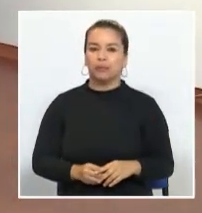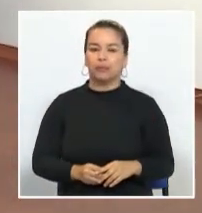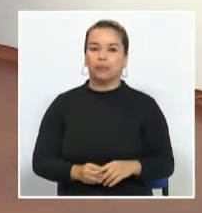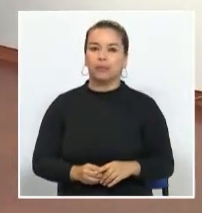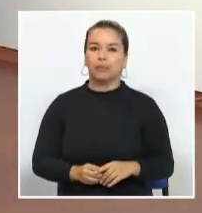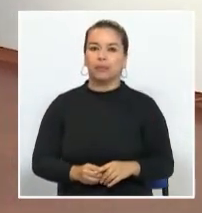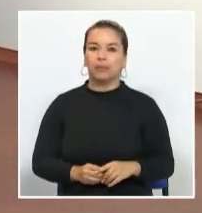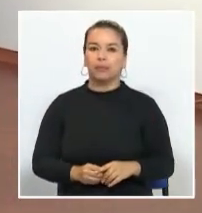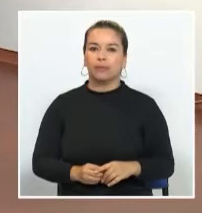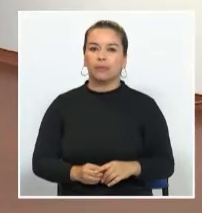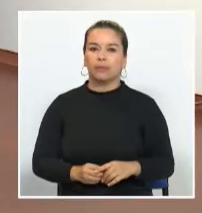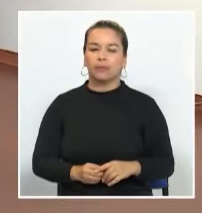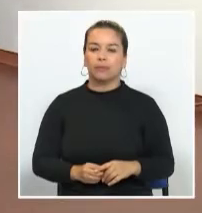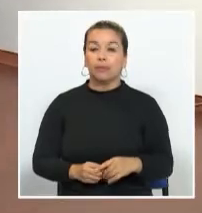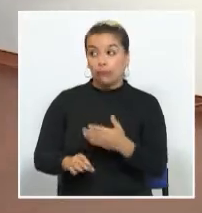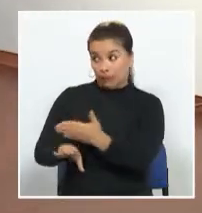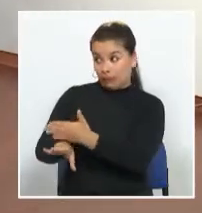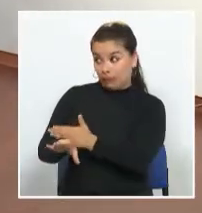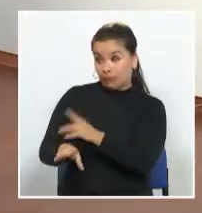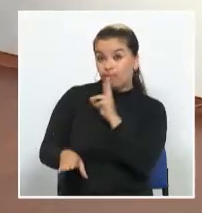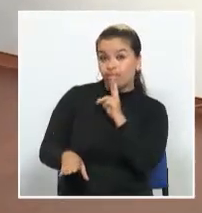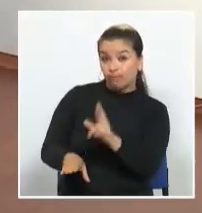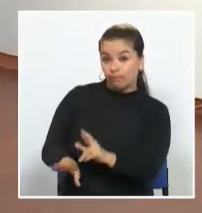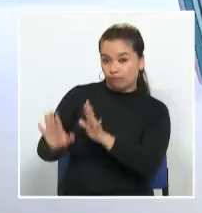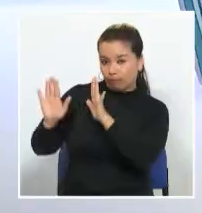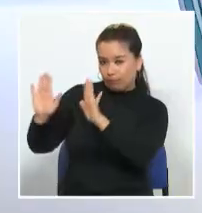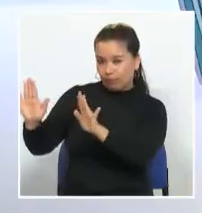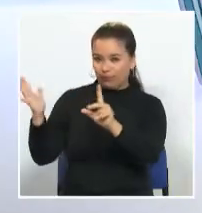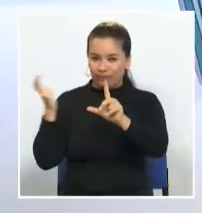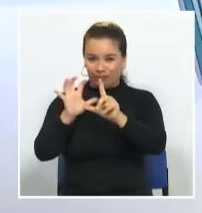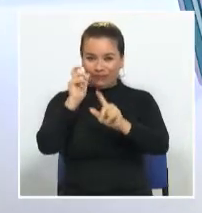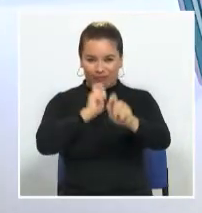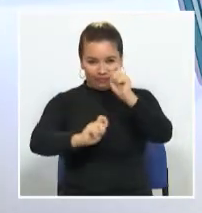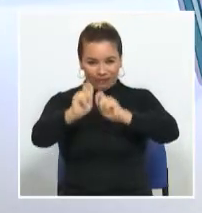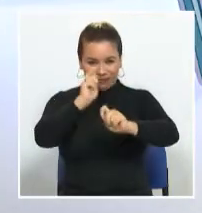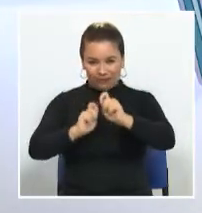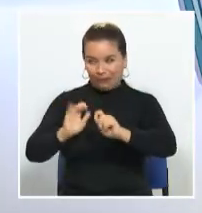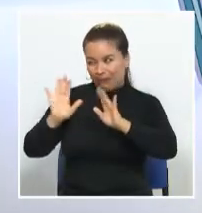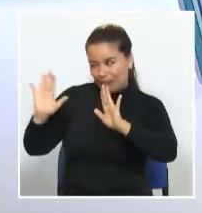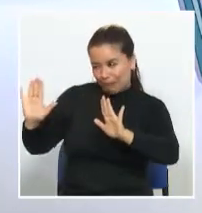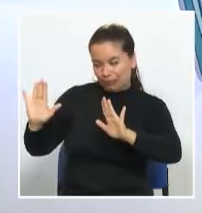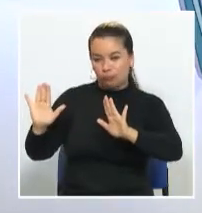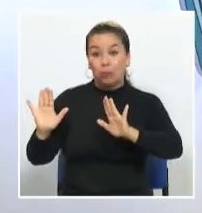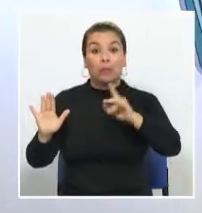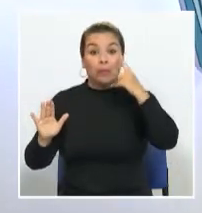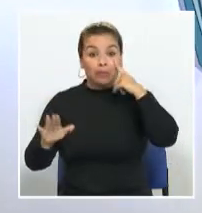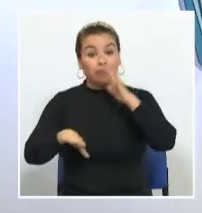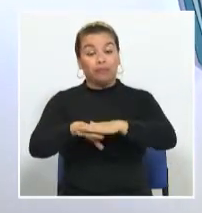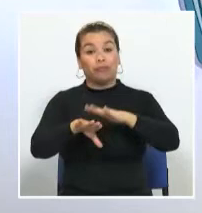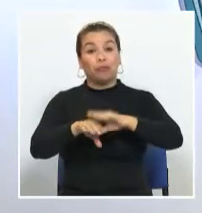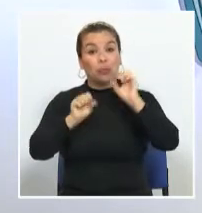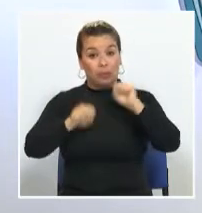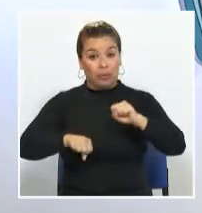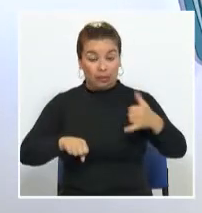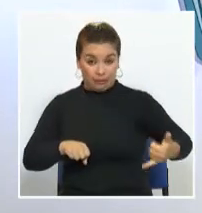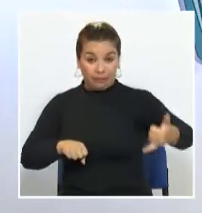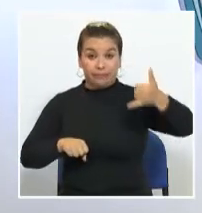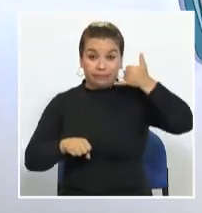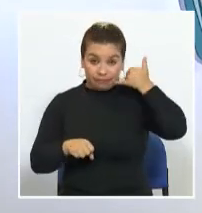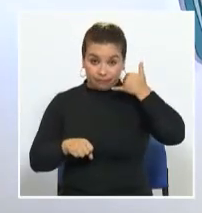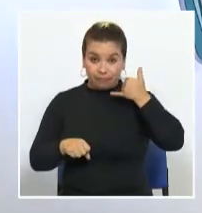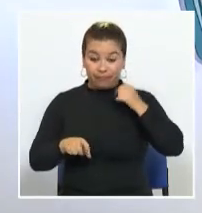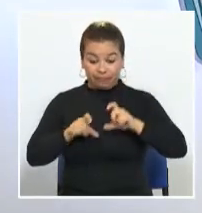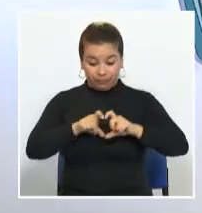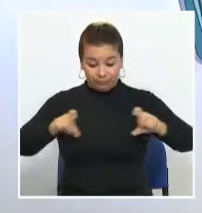Bueno, Blanca. Antes de responder esta pregunta, doctor, tenemos que hacer un corte de comerciales. Recuerden que nos pueden llamar a través de nuestra línea